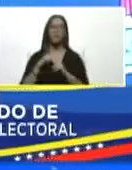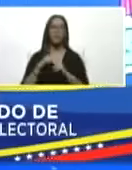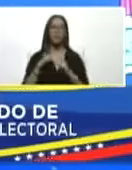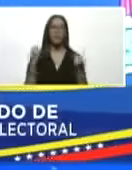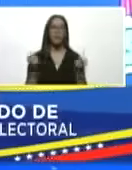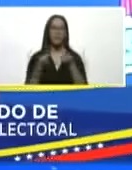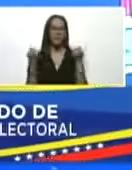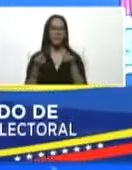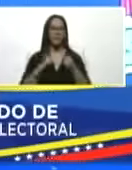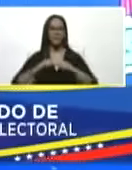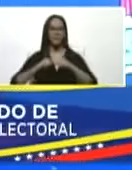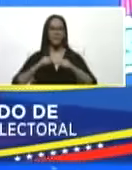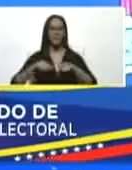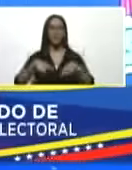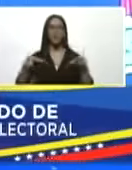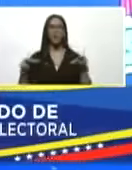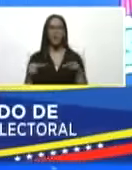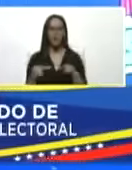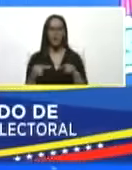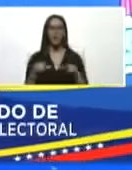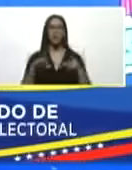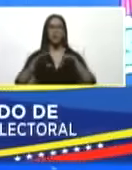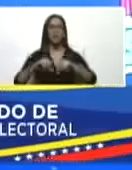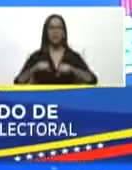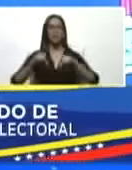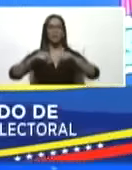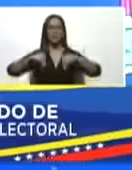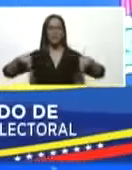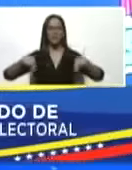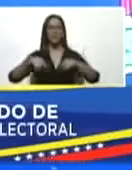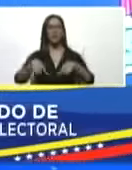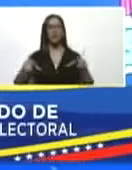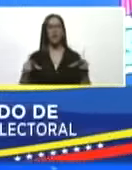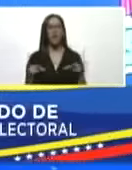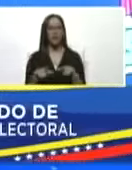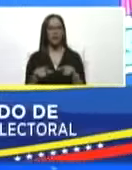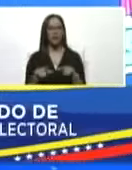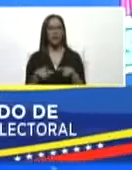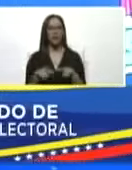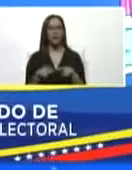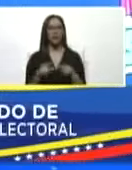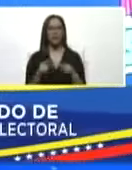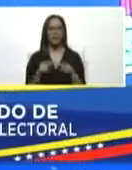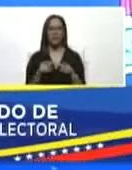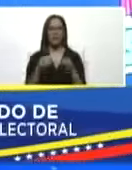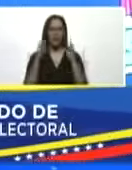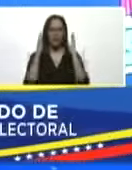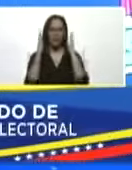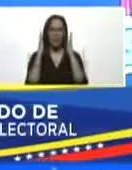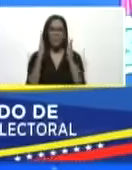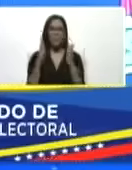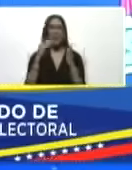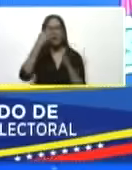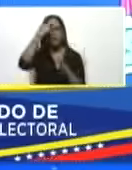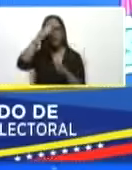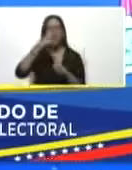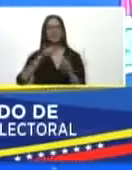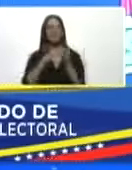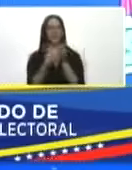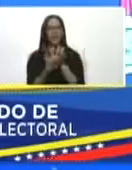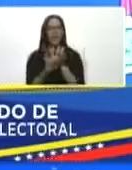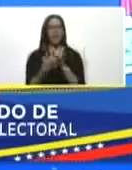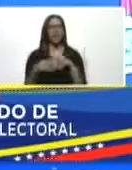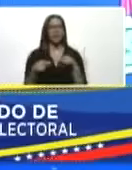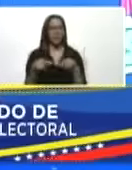lo local, que ocupe espacio y terreno en lo local, que convenza al pueblo en su barrio, en su